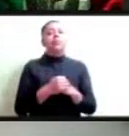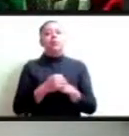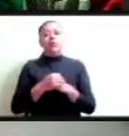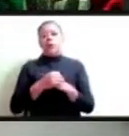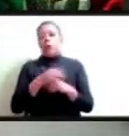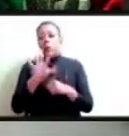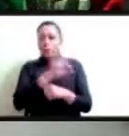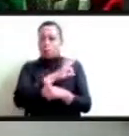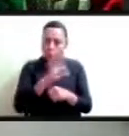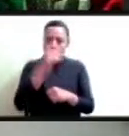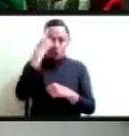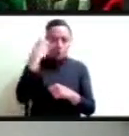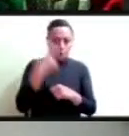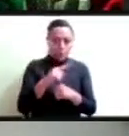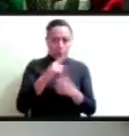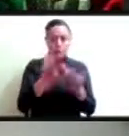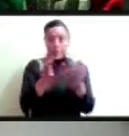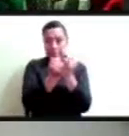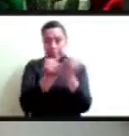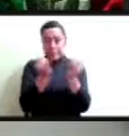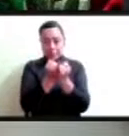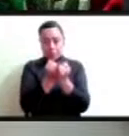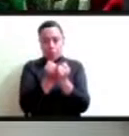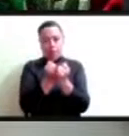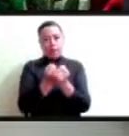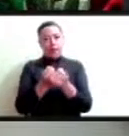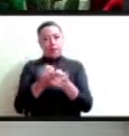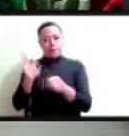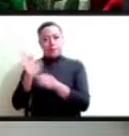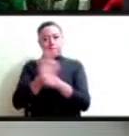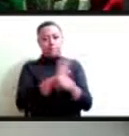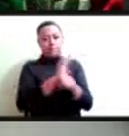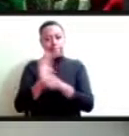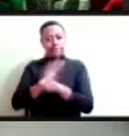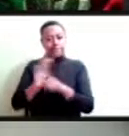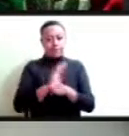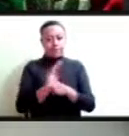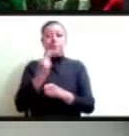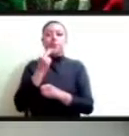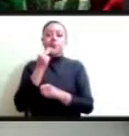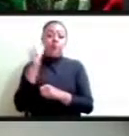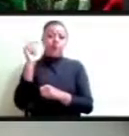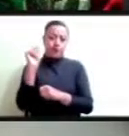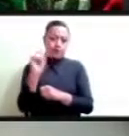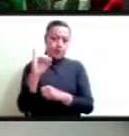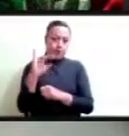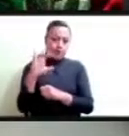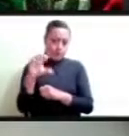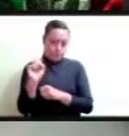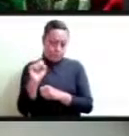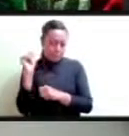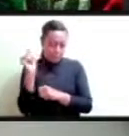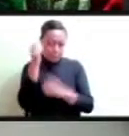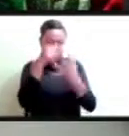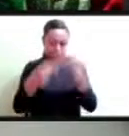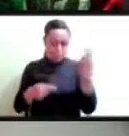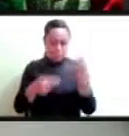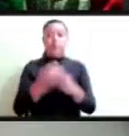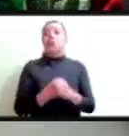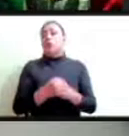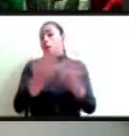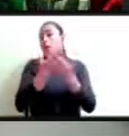debe privilegiar el uso de las tecnologías disponibles, la Comisión de Seguridad Ciudadana considera que es